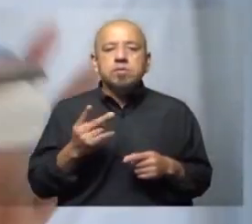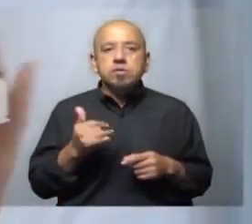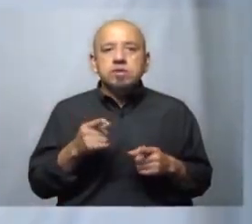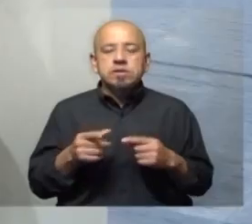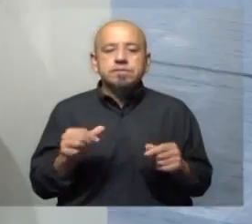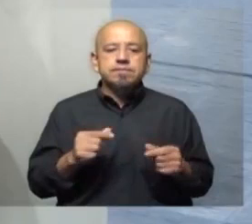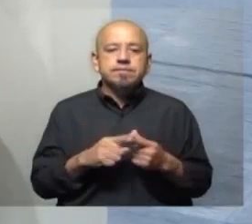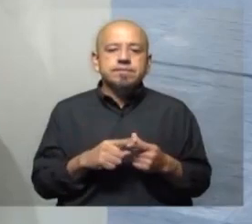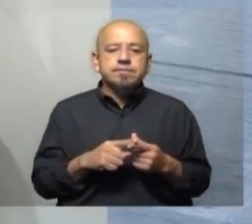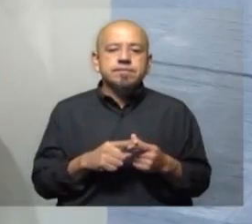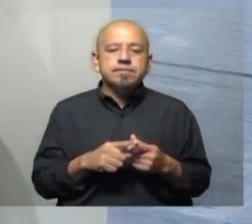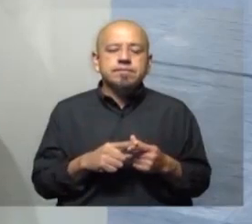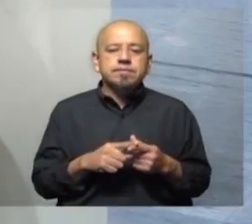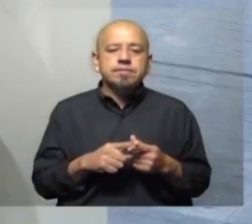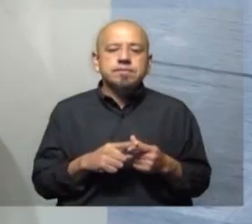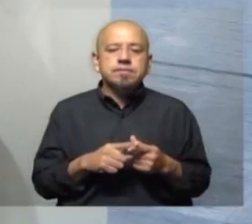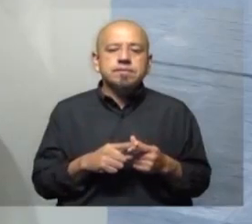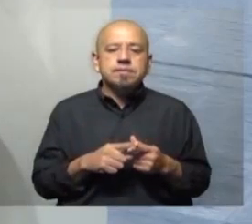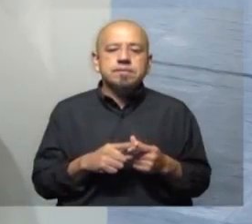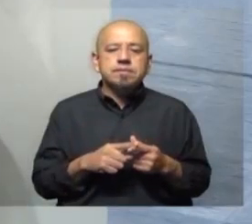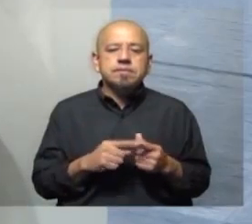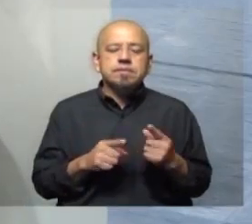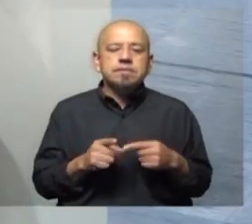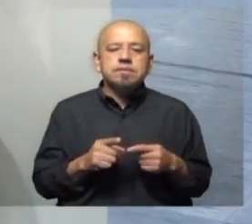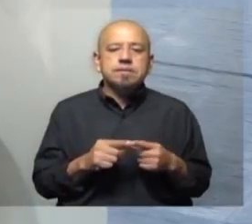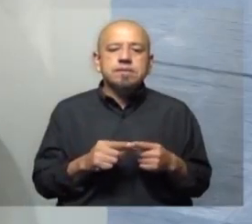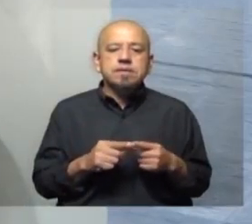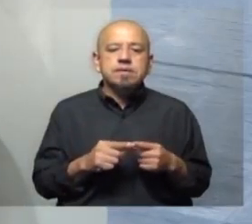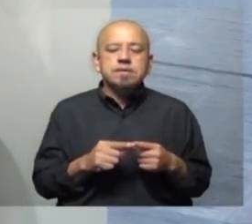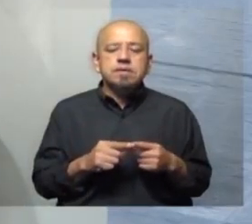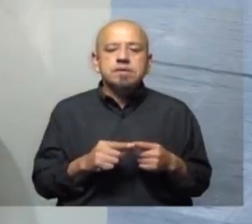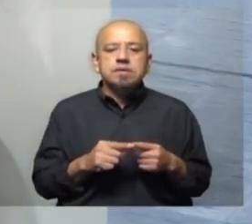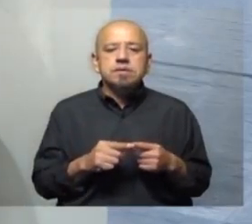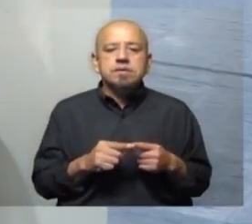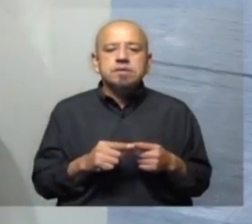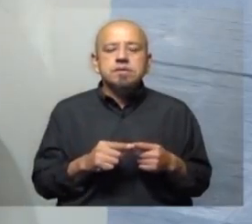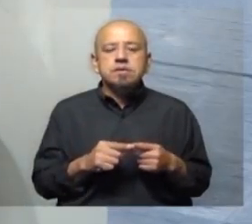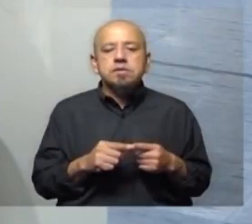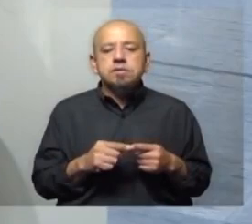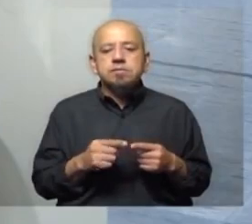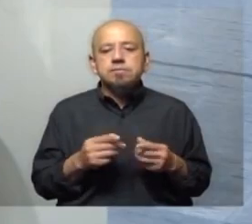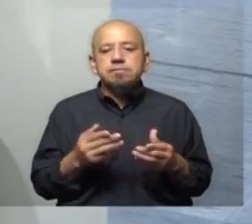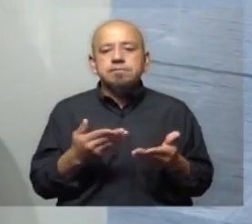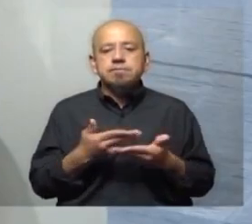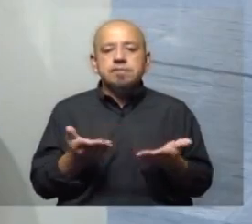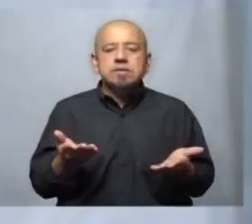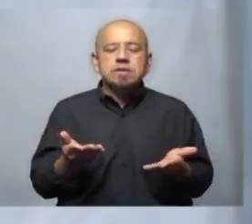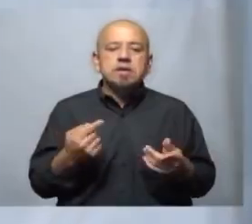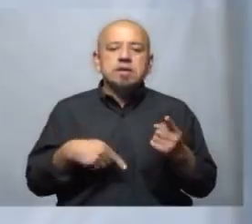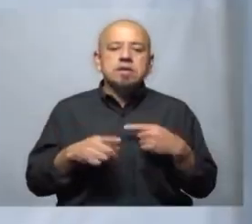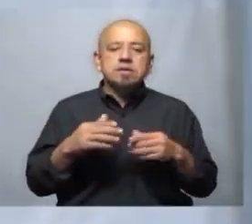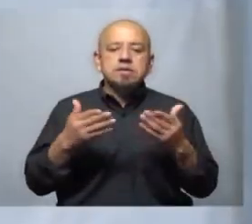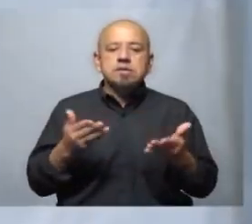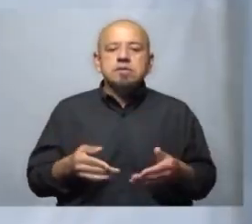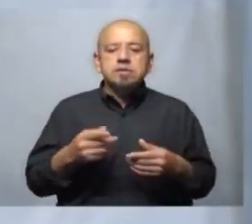después Este que es fantástico también no es como también una reivindicación de alguna manera no a la